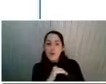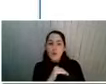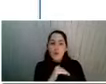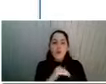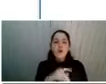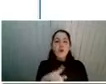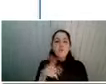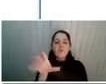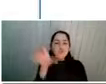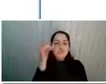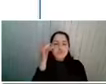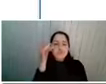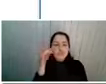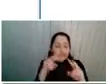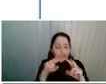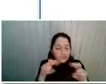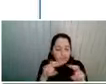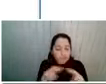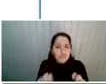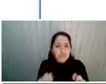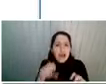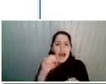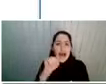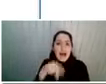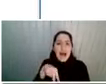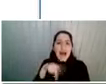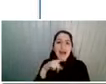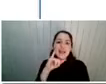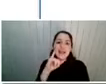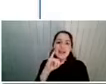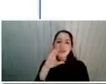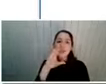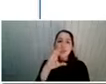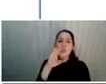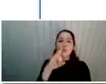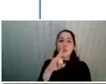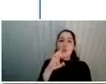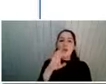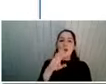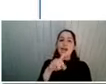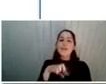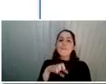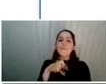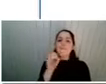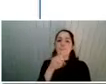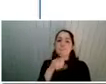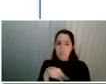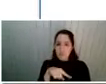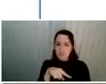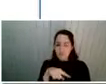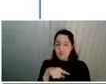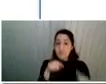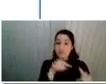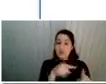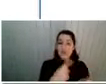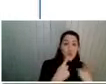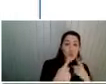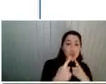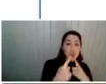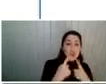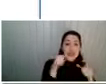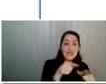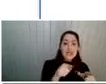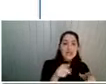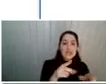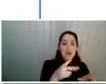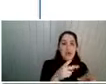de detección de anticuerpos. En estos test no se detecta material del virus, sino que se detecta la